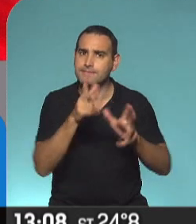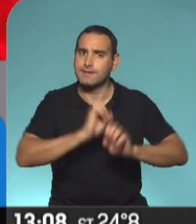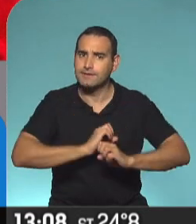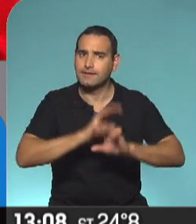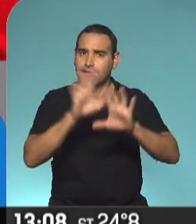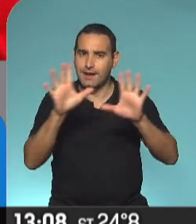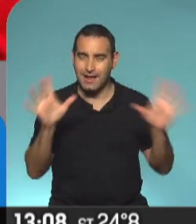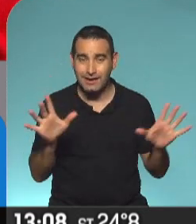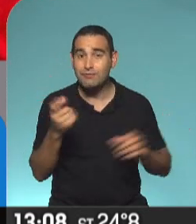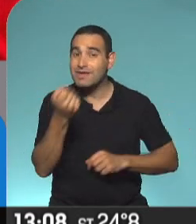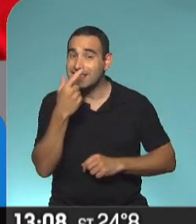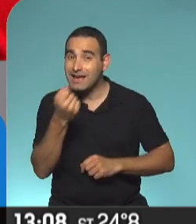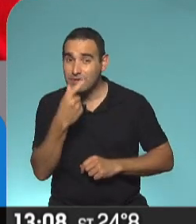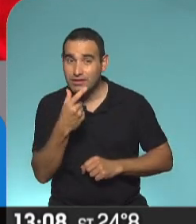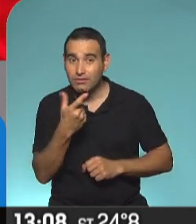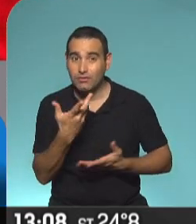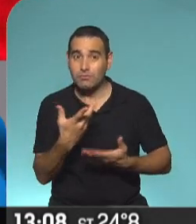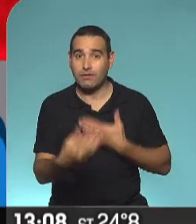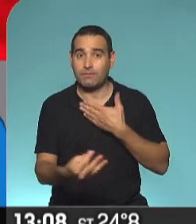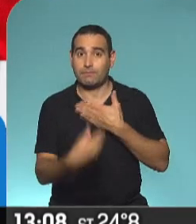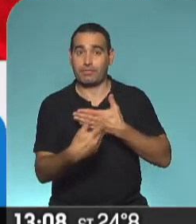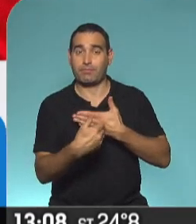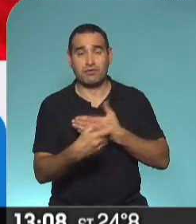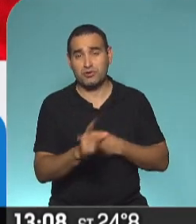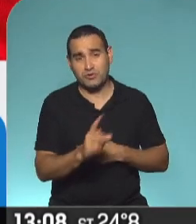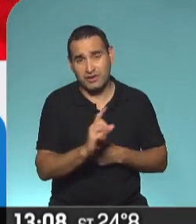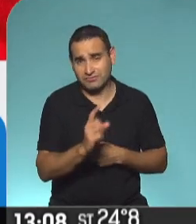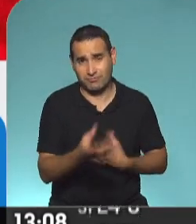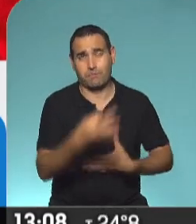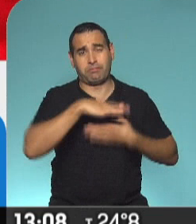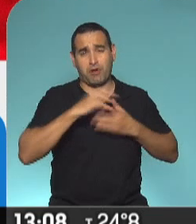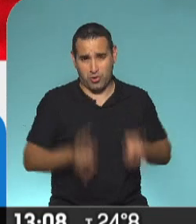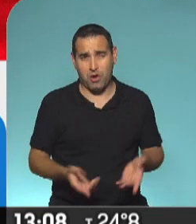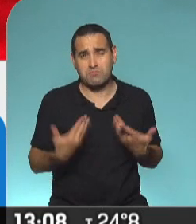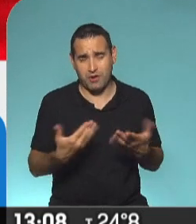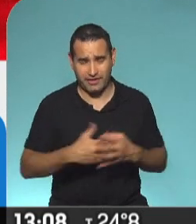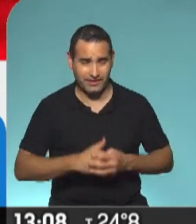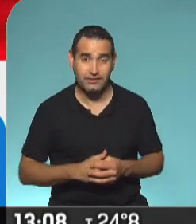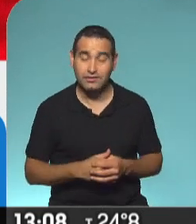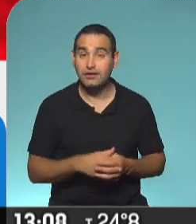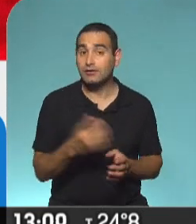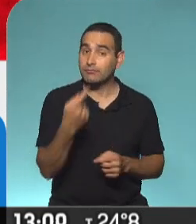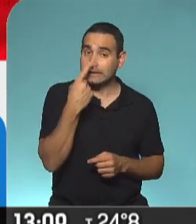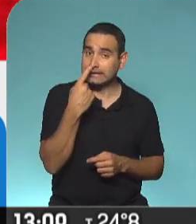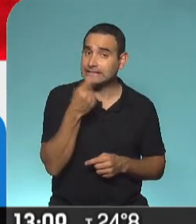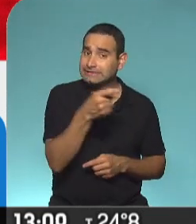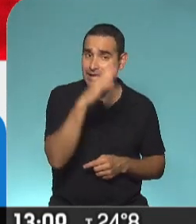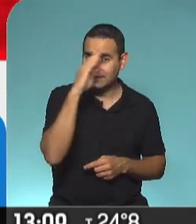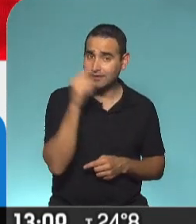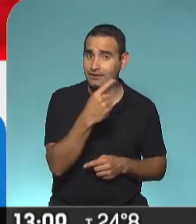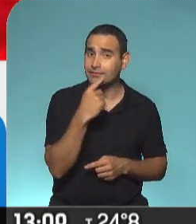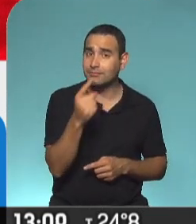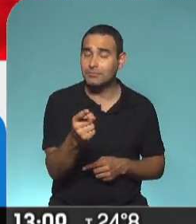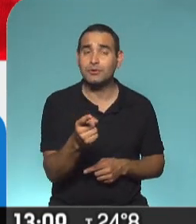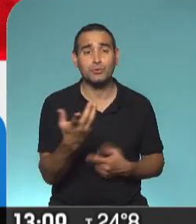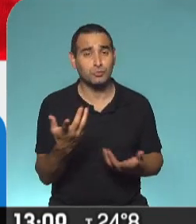claro. Esto no evita el contagio, de ninguna manera. Me parece interesante lo que te planteaba Silvia, porque en